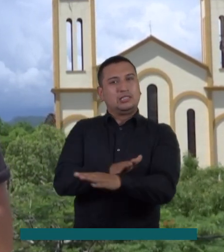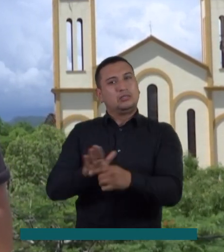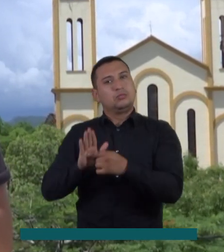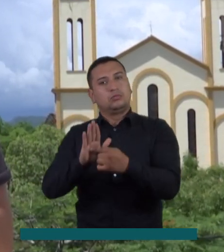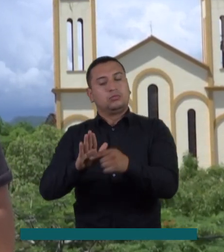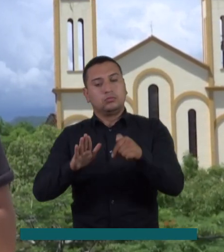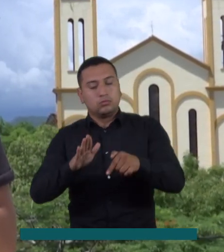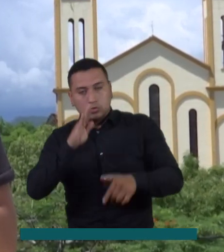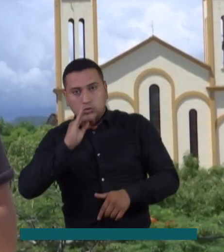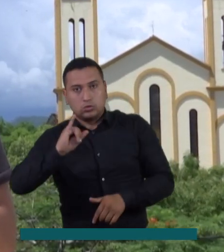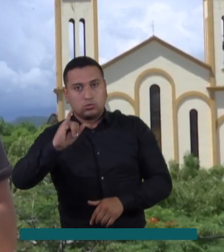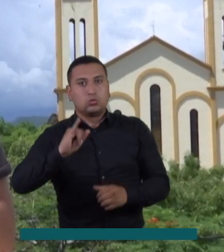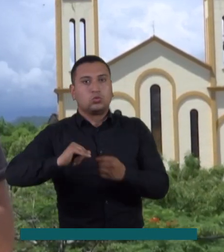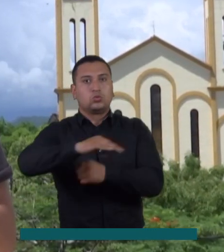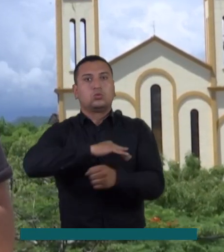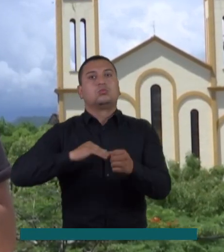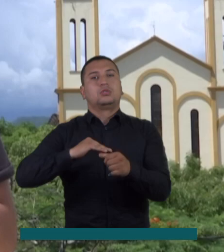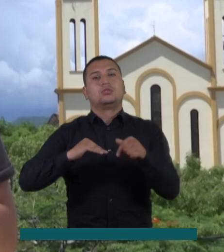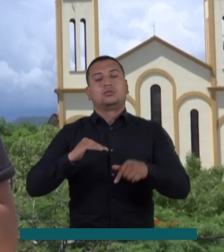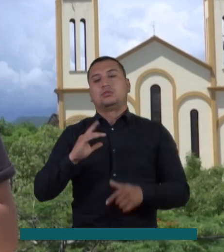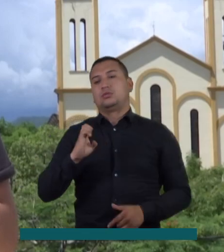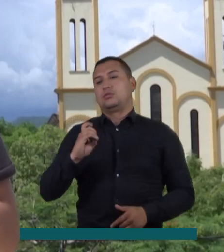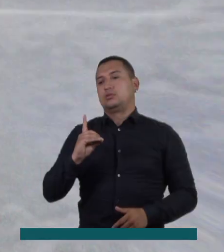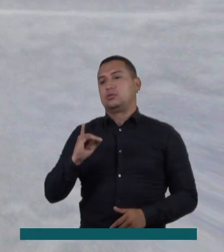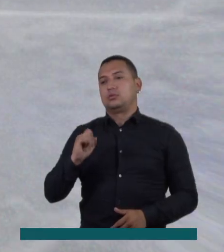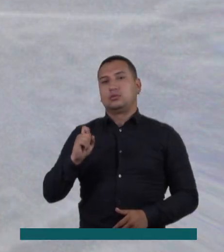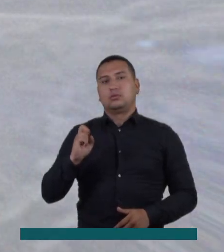Tocaima, Cundinamarca, Edixon Ruiz, Enlace 13.